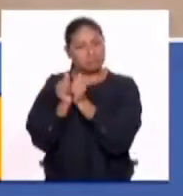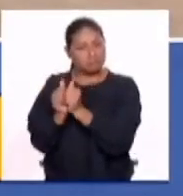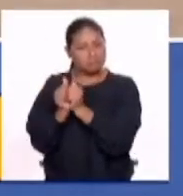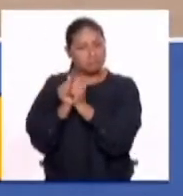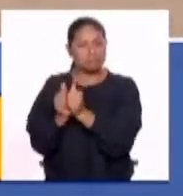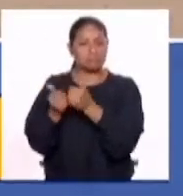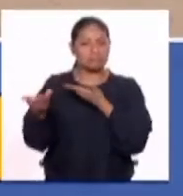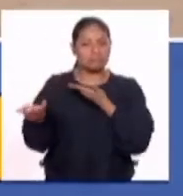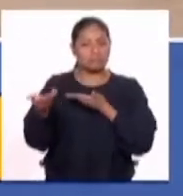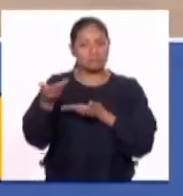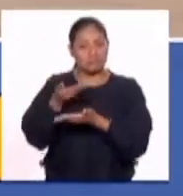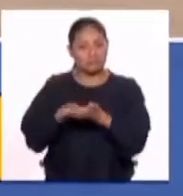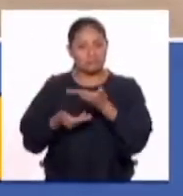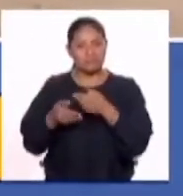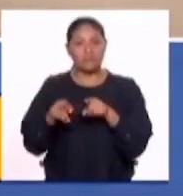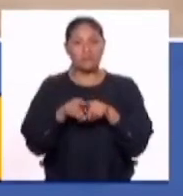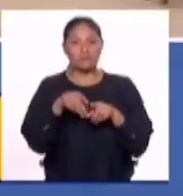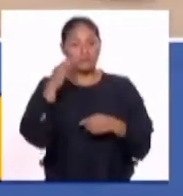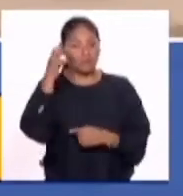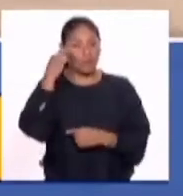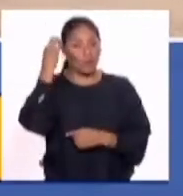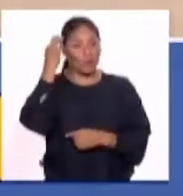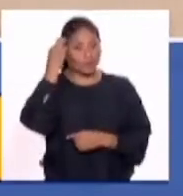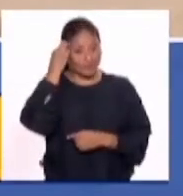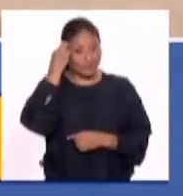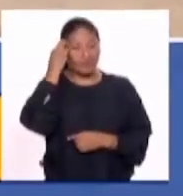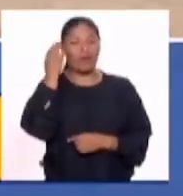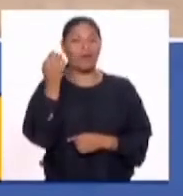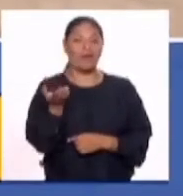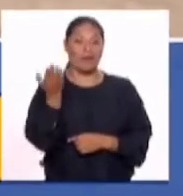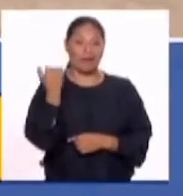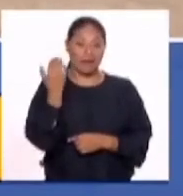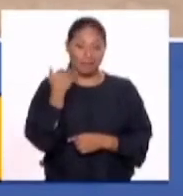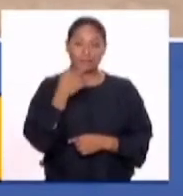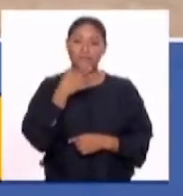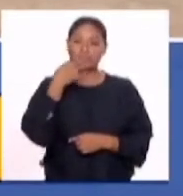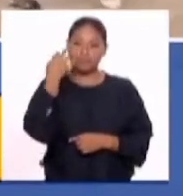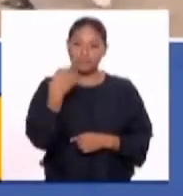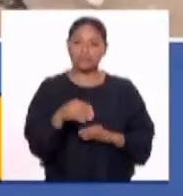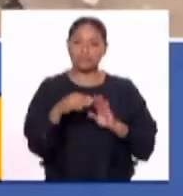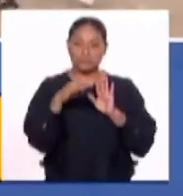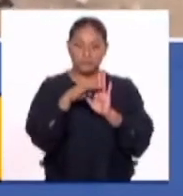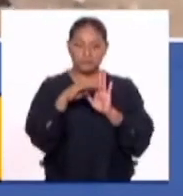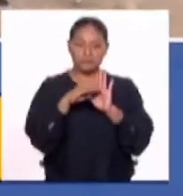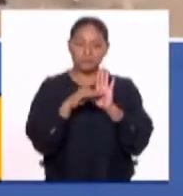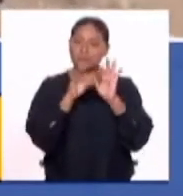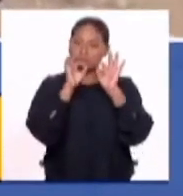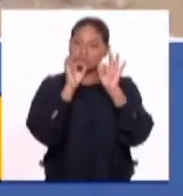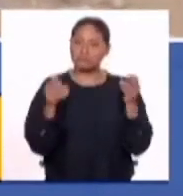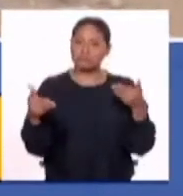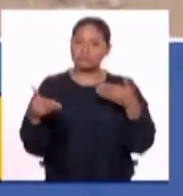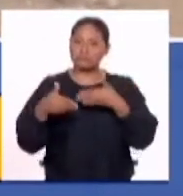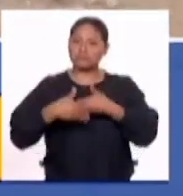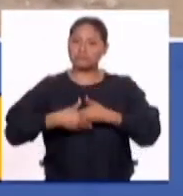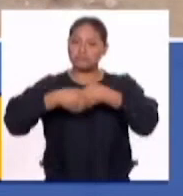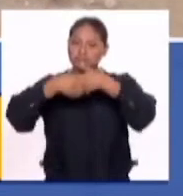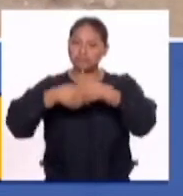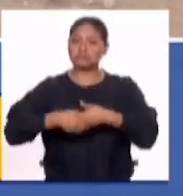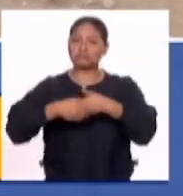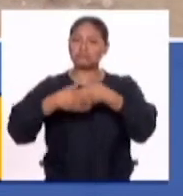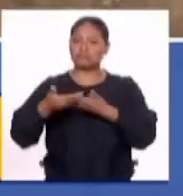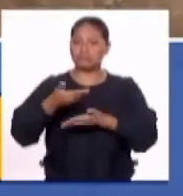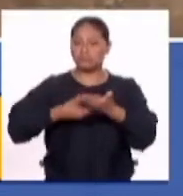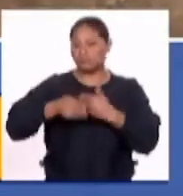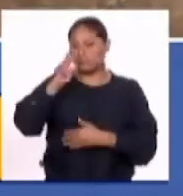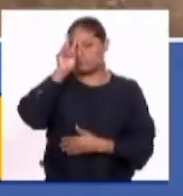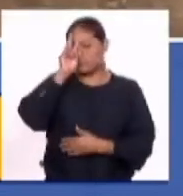con una política que ha logrado consolidarse y madurar de manera profunda la relación entre ambos países,